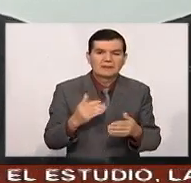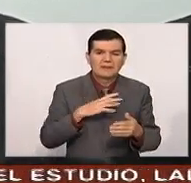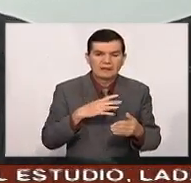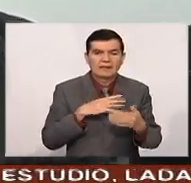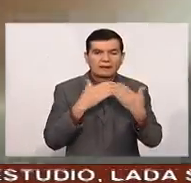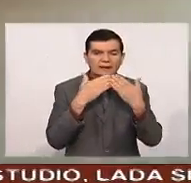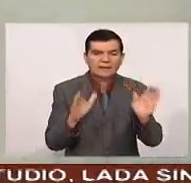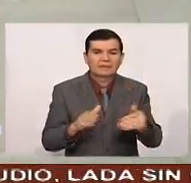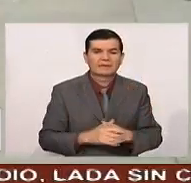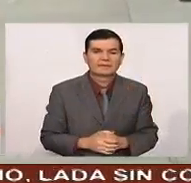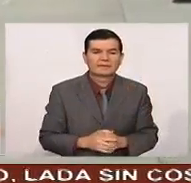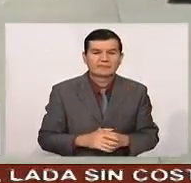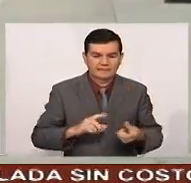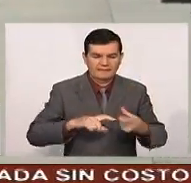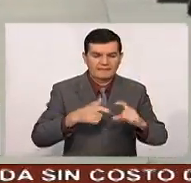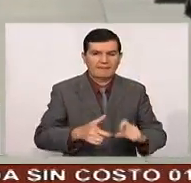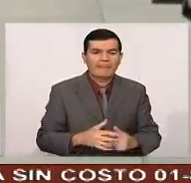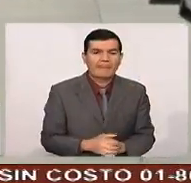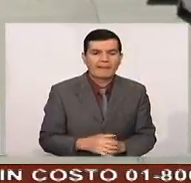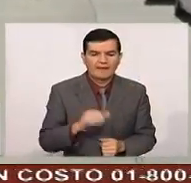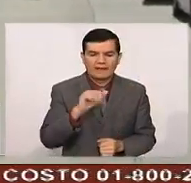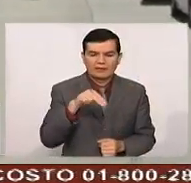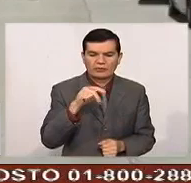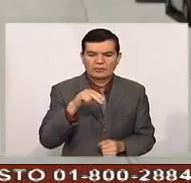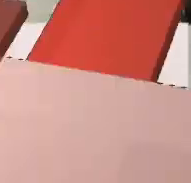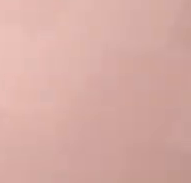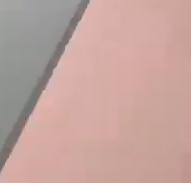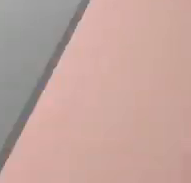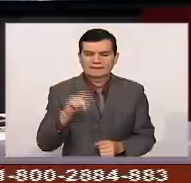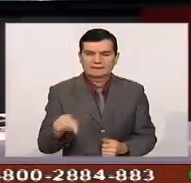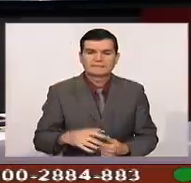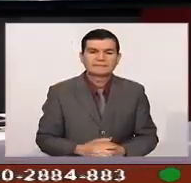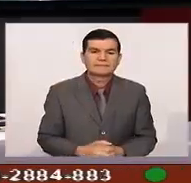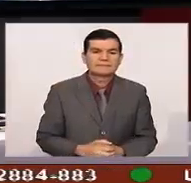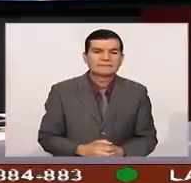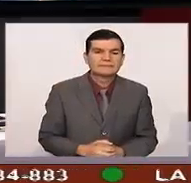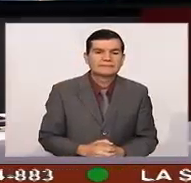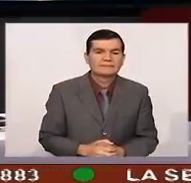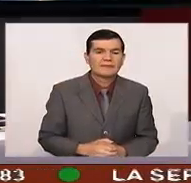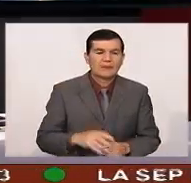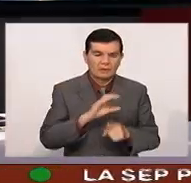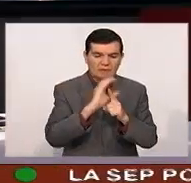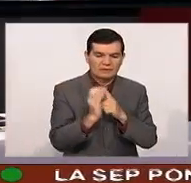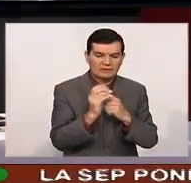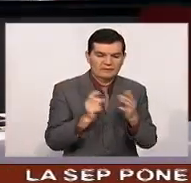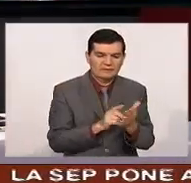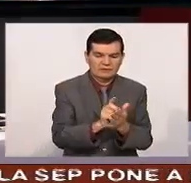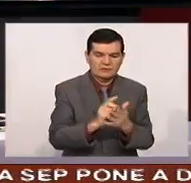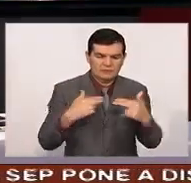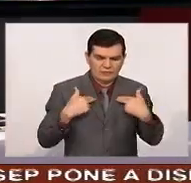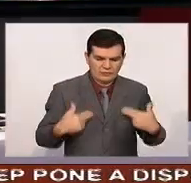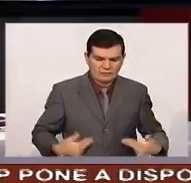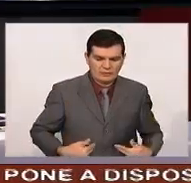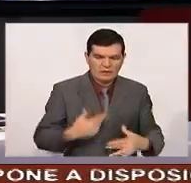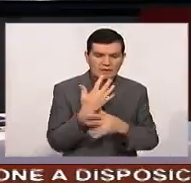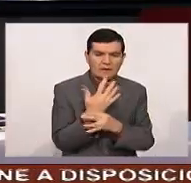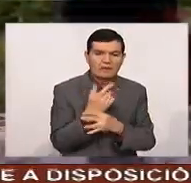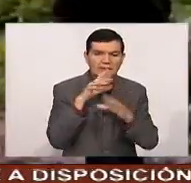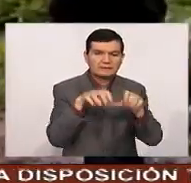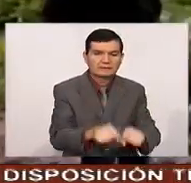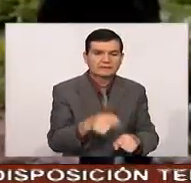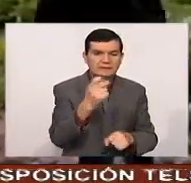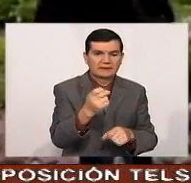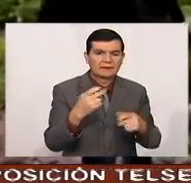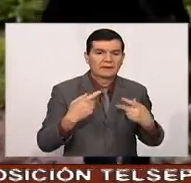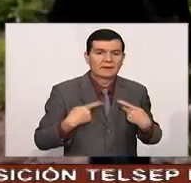abierta. Para México al Día, Antonio López. La Comisión Nacional de Derechos Humanos afirmó que estas detenciones